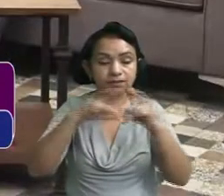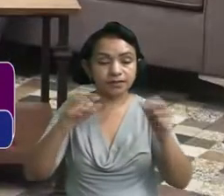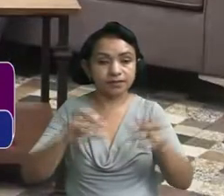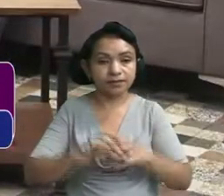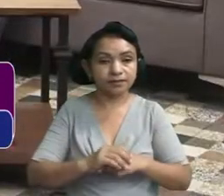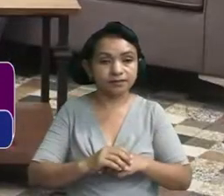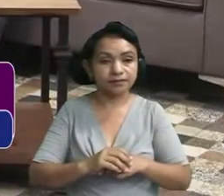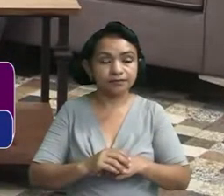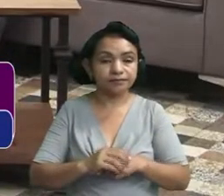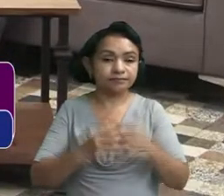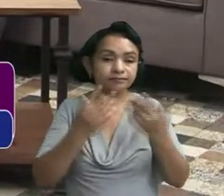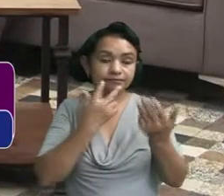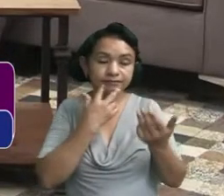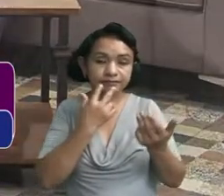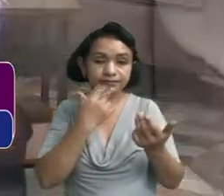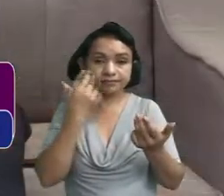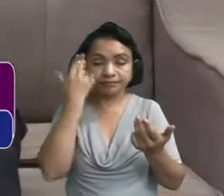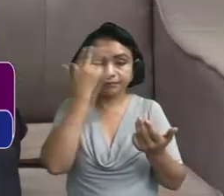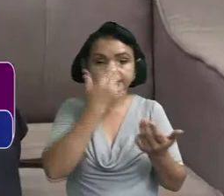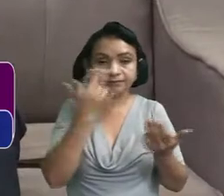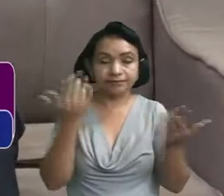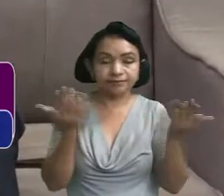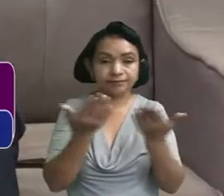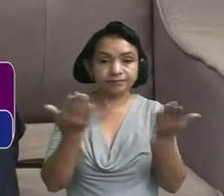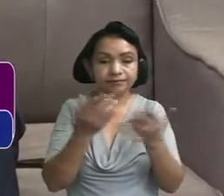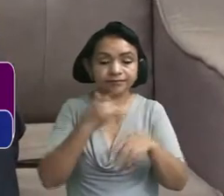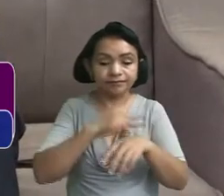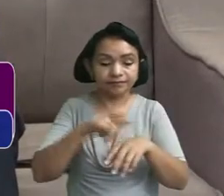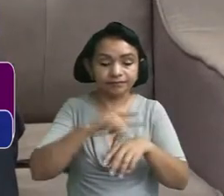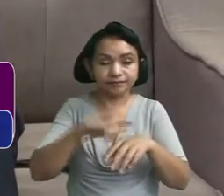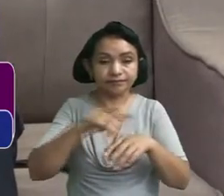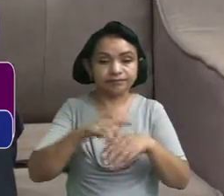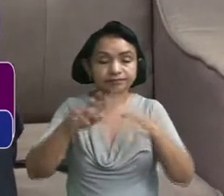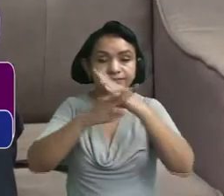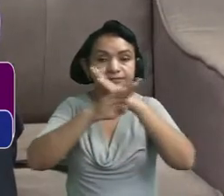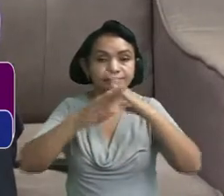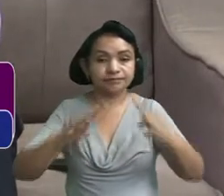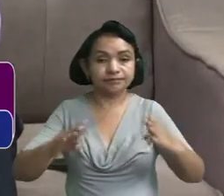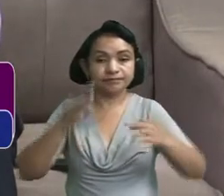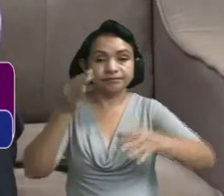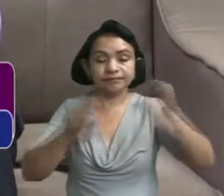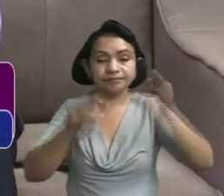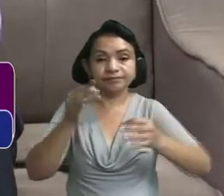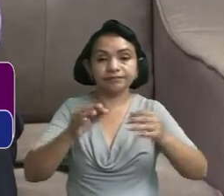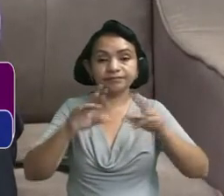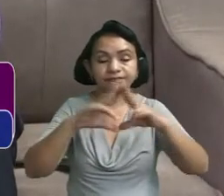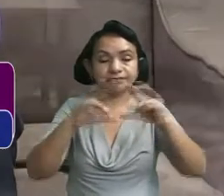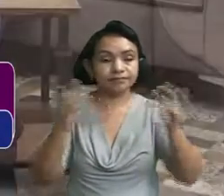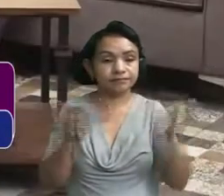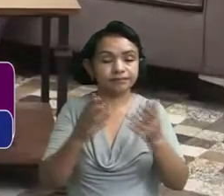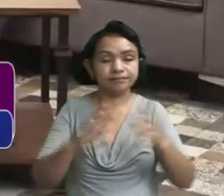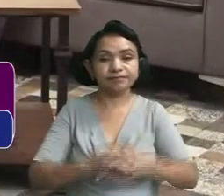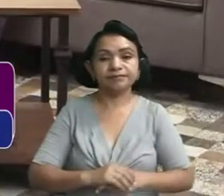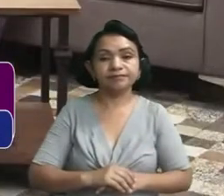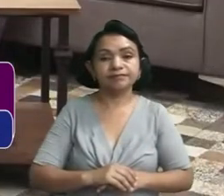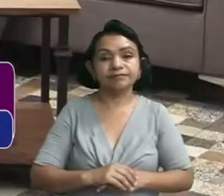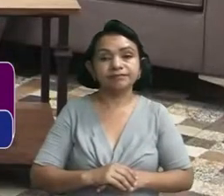palabras suyas, yo ya no tengo más preguntas. ¿Cómo podríamos resumir esa búsqueda de la paz y la construcción de la justicia social en Nicaragua? En un minuto.